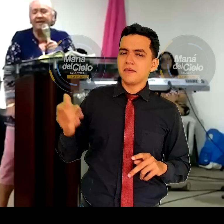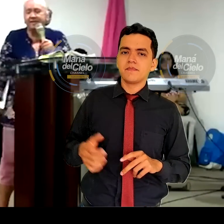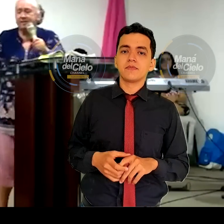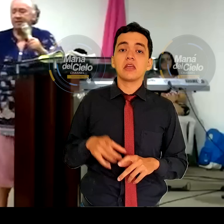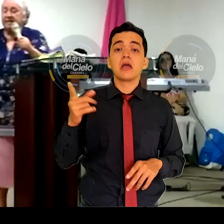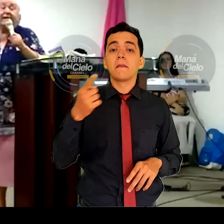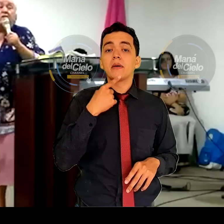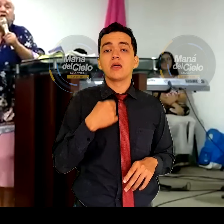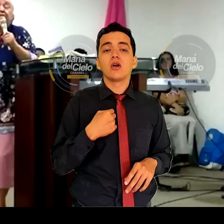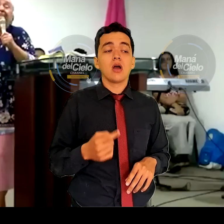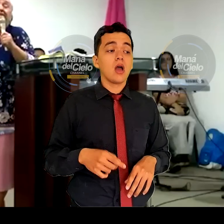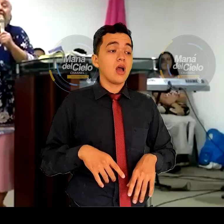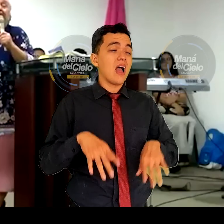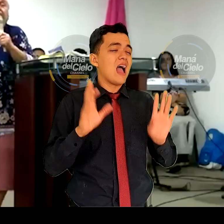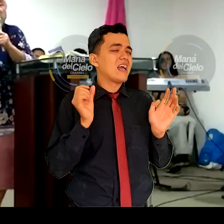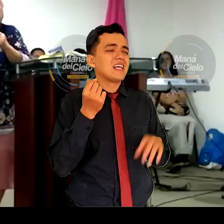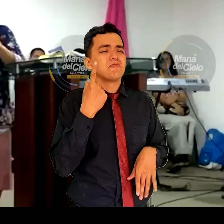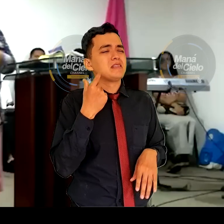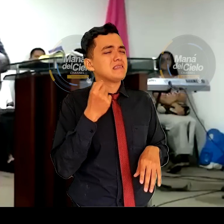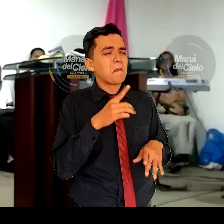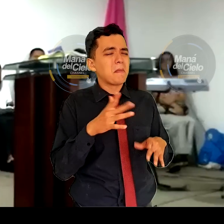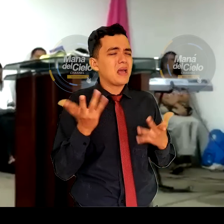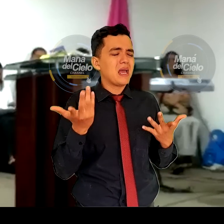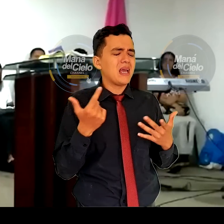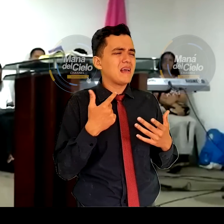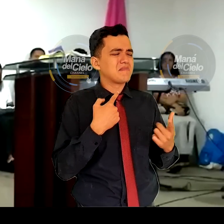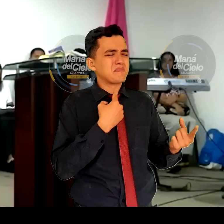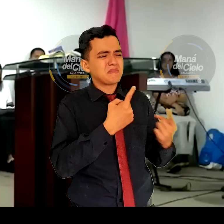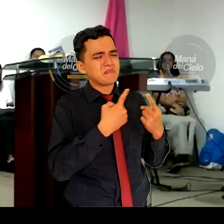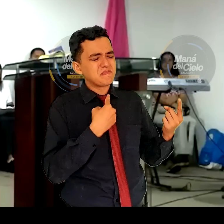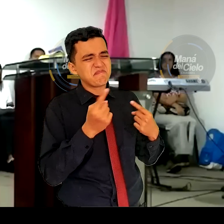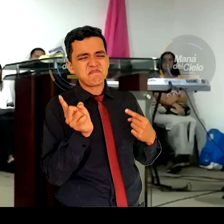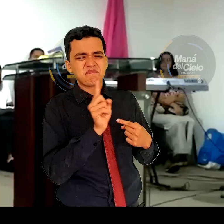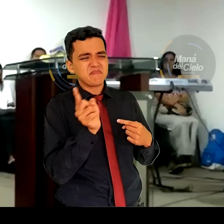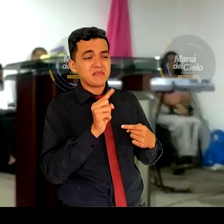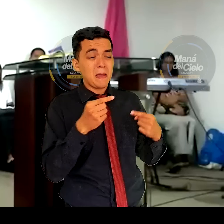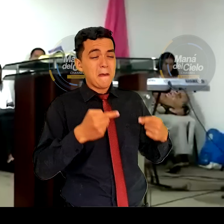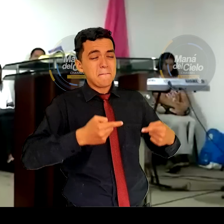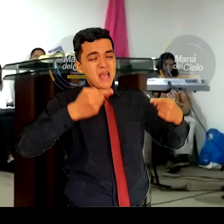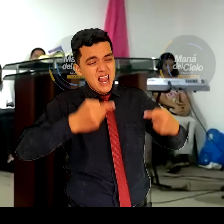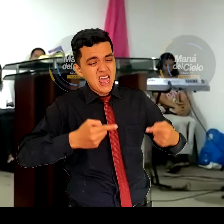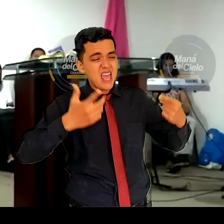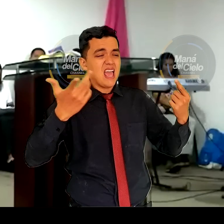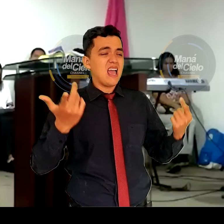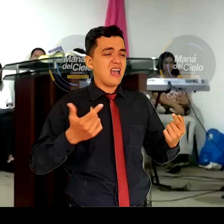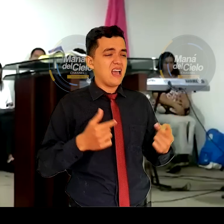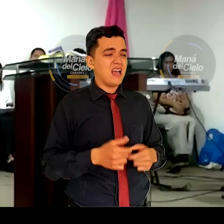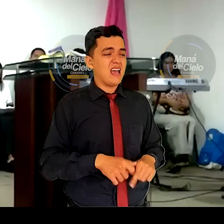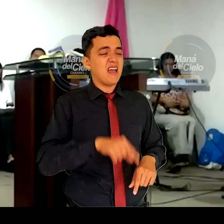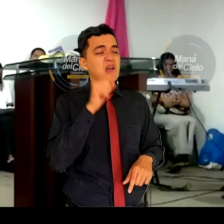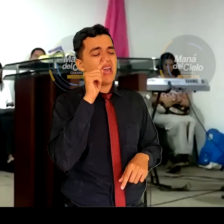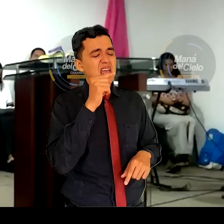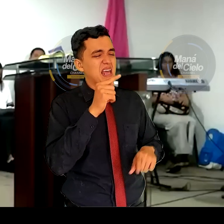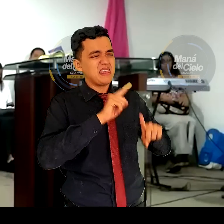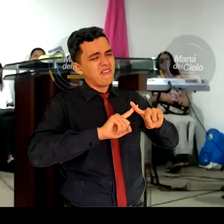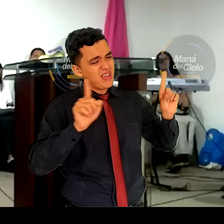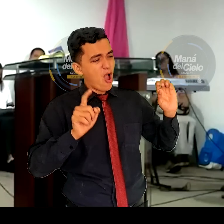Hermana, es que no nos entendemos, es que no nos comprendemos, es que él es muy diferente a mí. Le dije, claro, no ve que él es hombre y tú eres